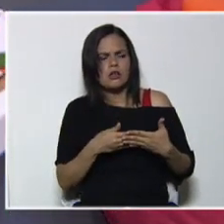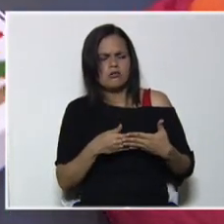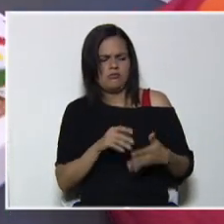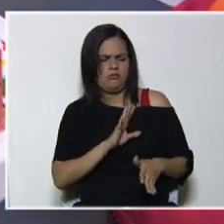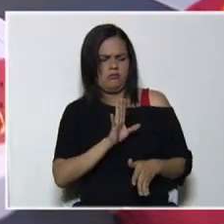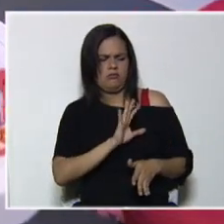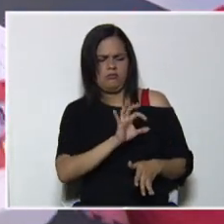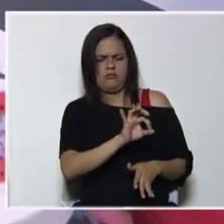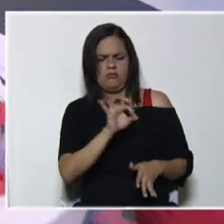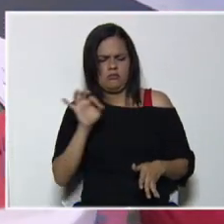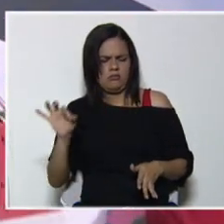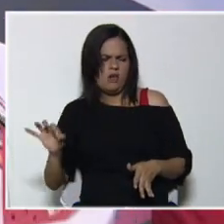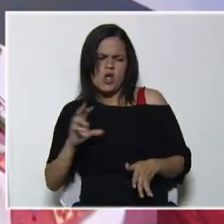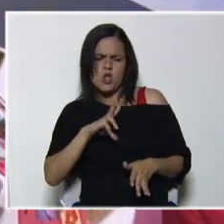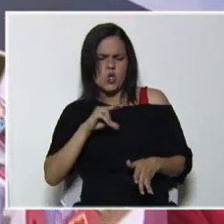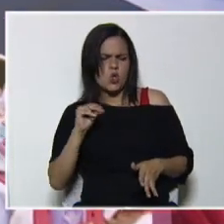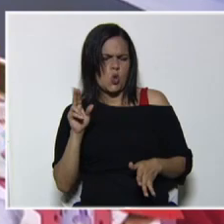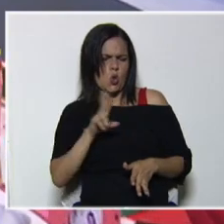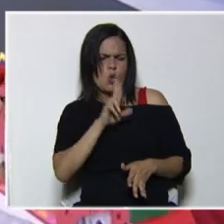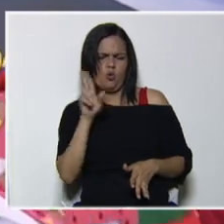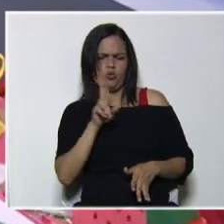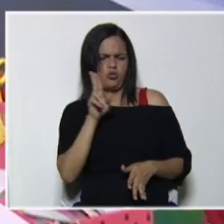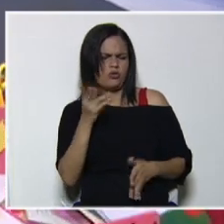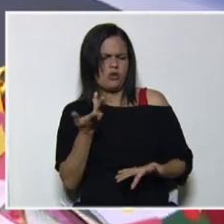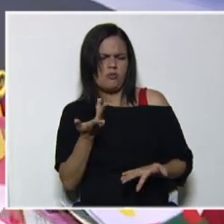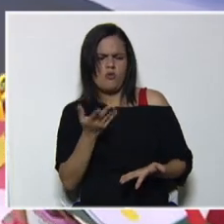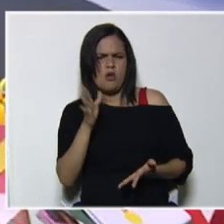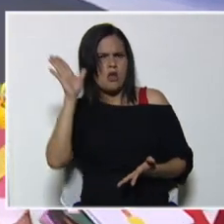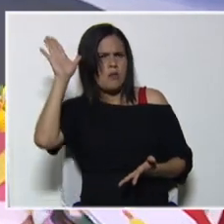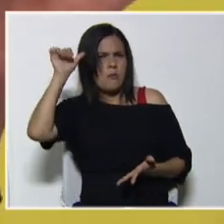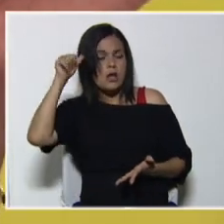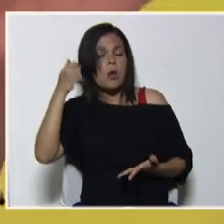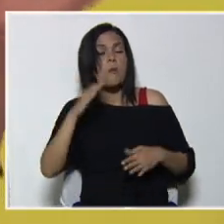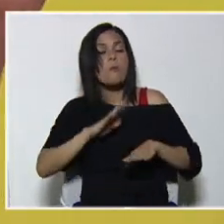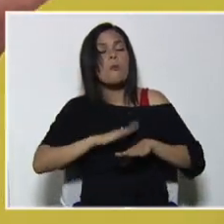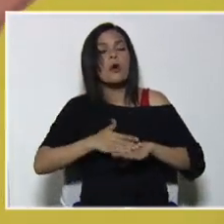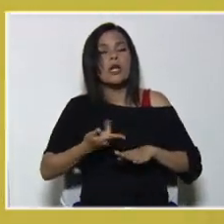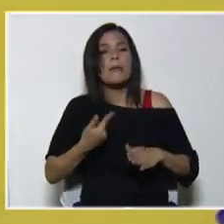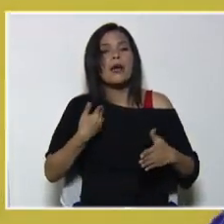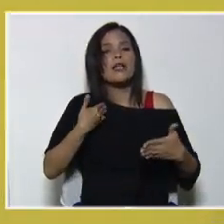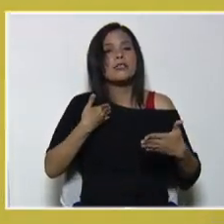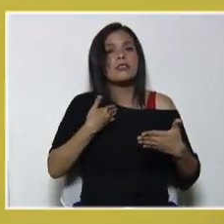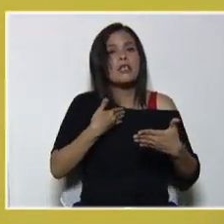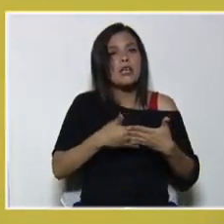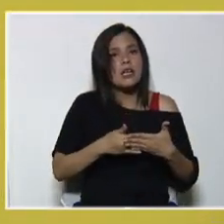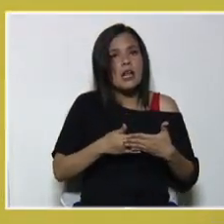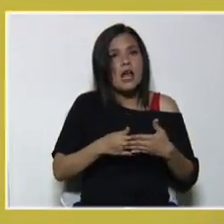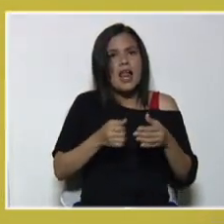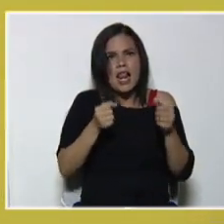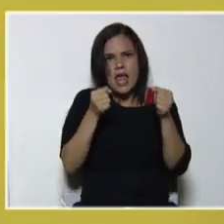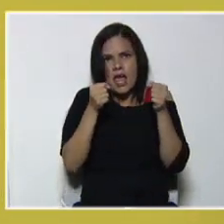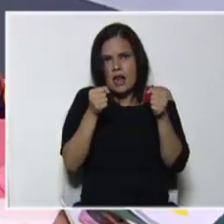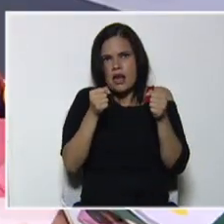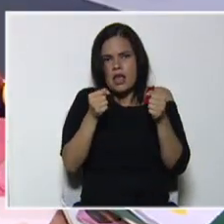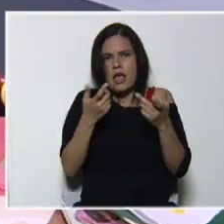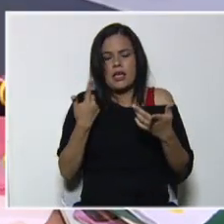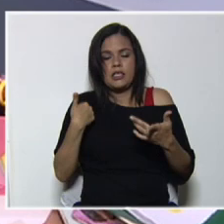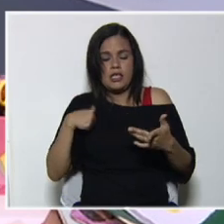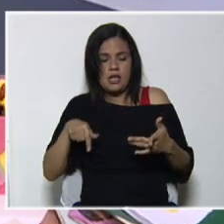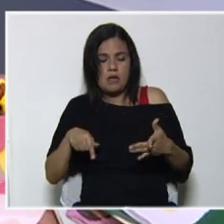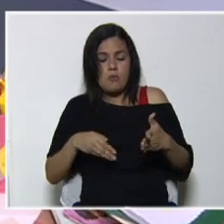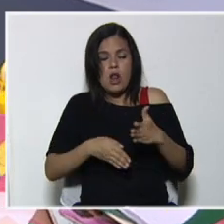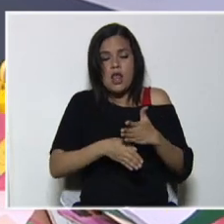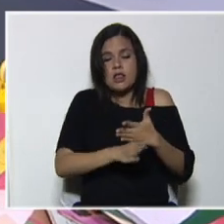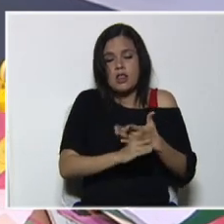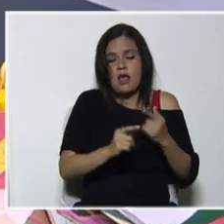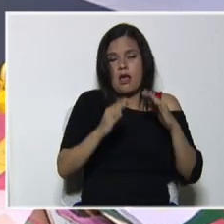lo usamos en el baño porque el candado es para cerrar la reja que está en la entrada de la